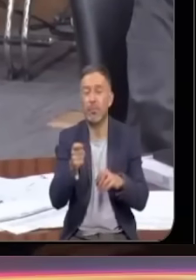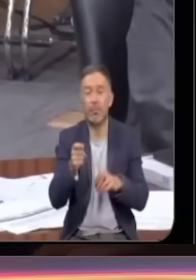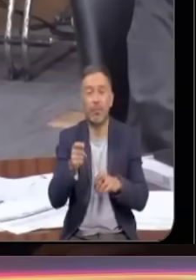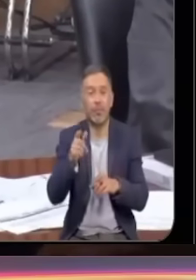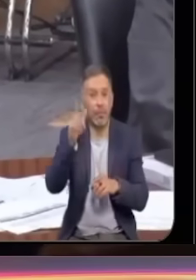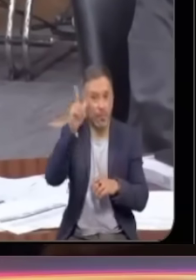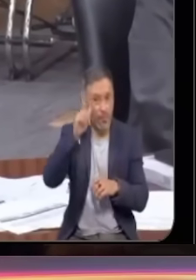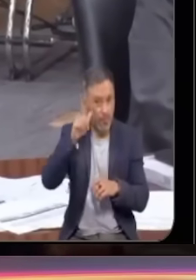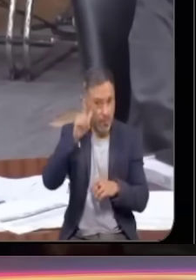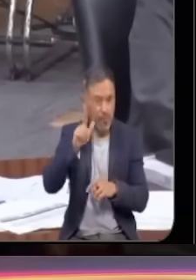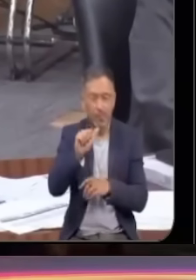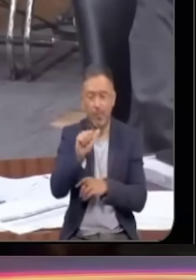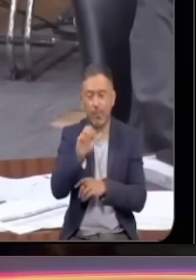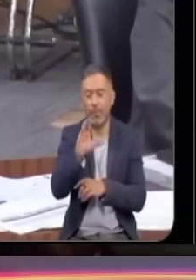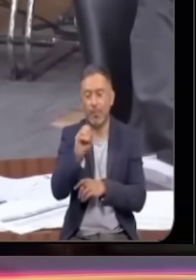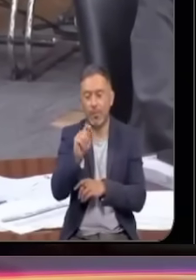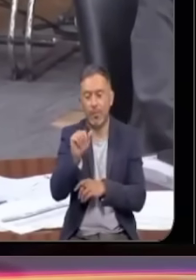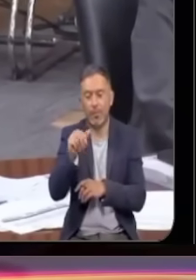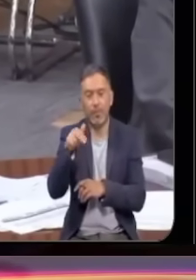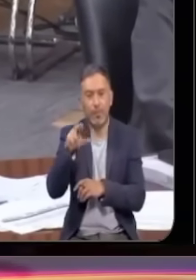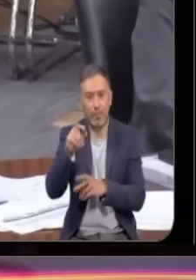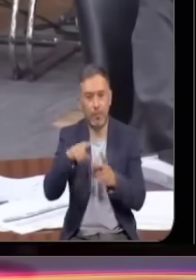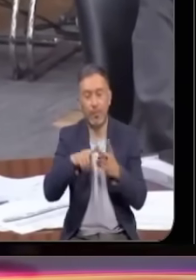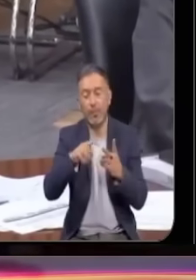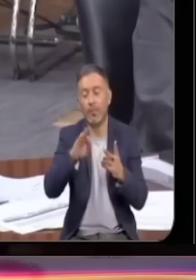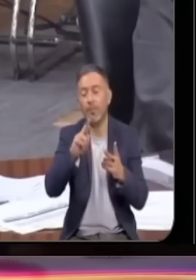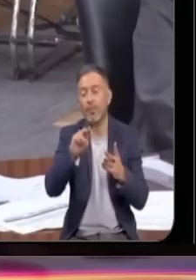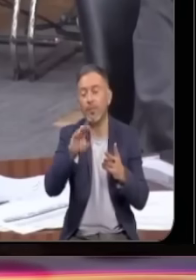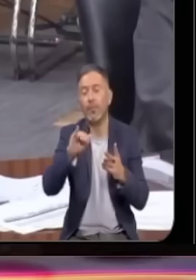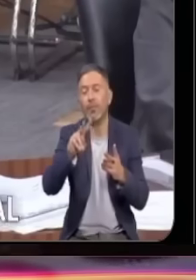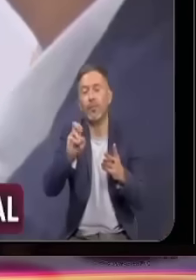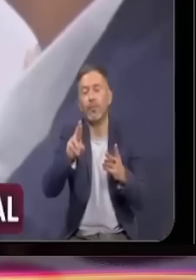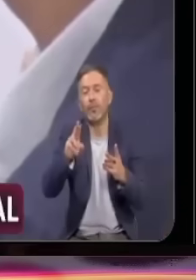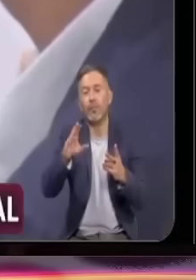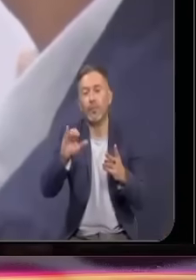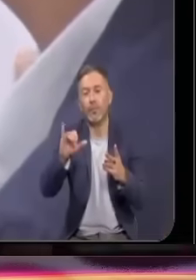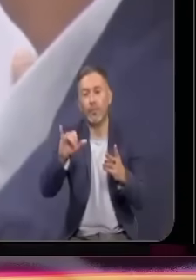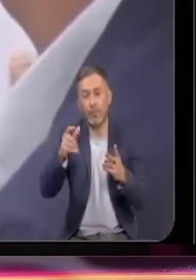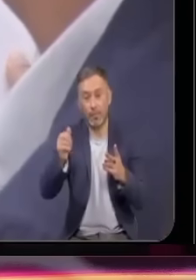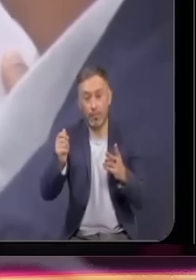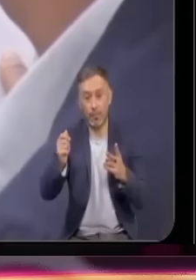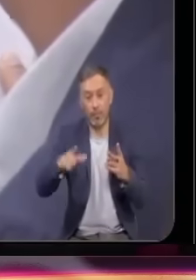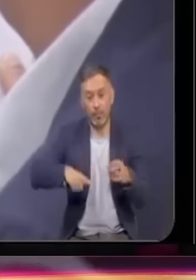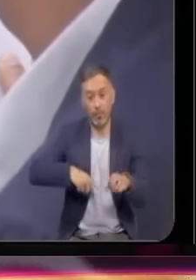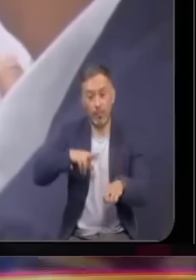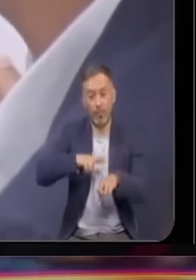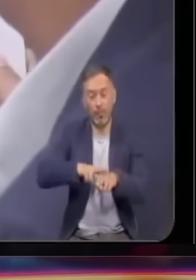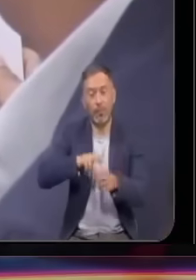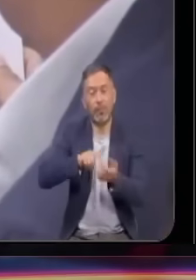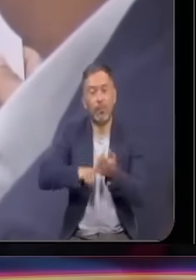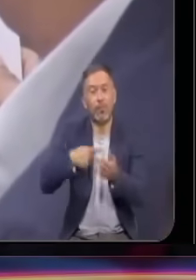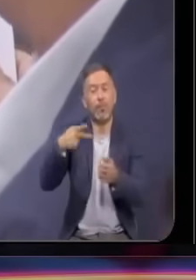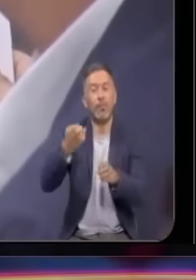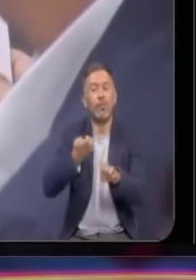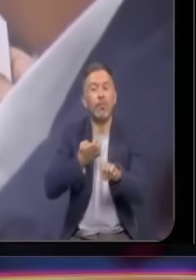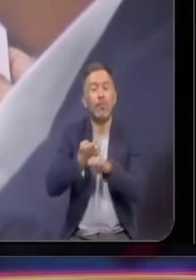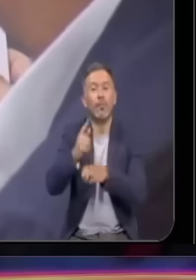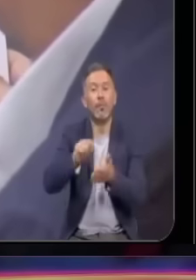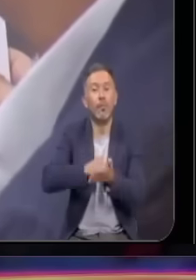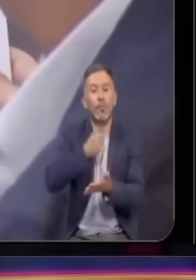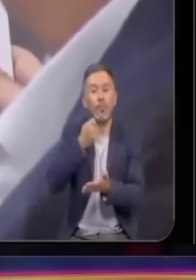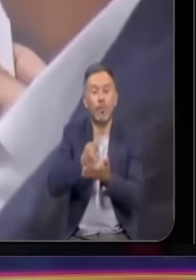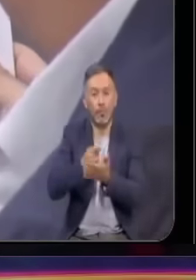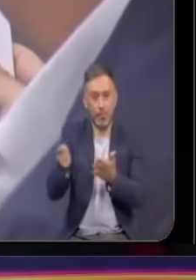Guadalupe Acosta Naranjo, Francisco Javier García Cabeza de Vaca, gobernador constitucional del Estado Libre y Soberano de Tamaulipas, en ejercicio de